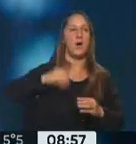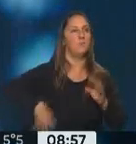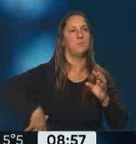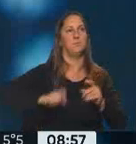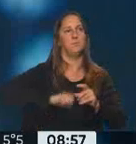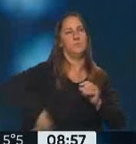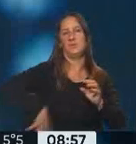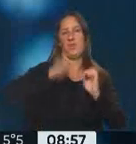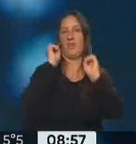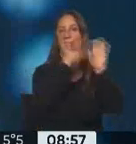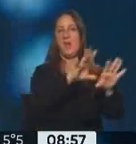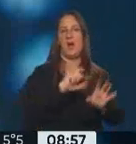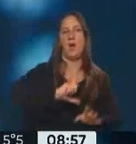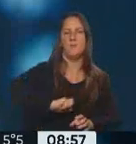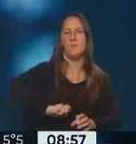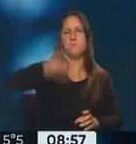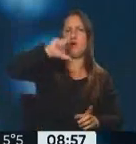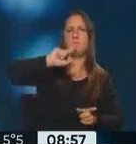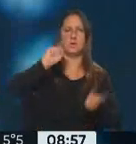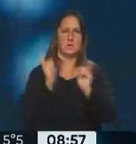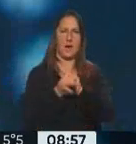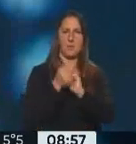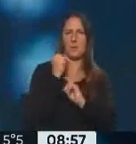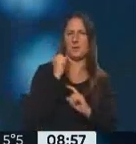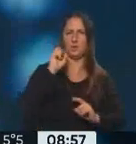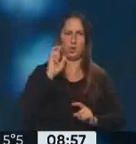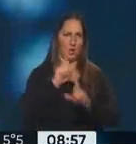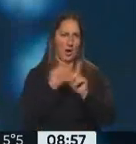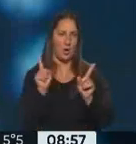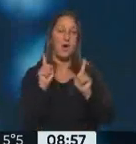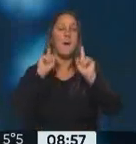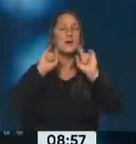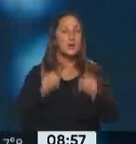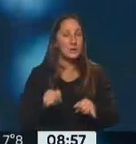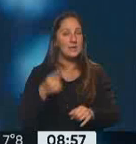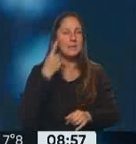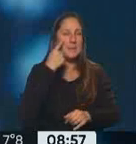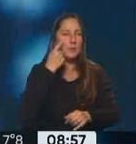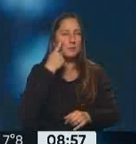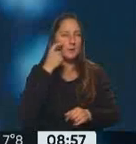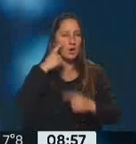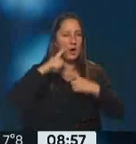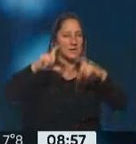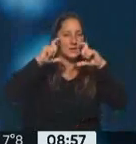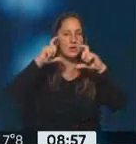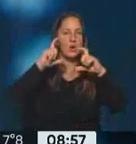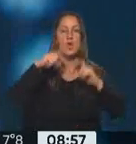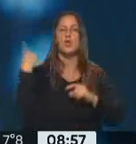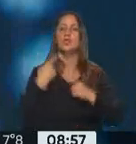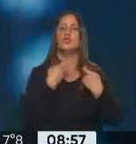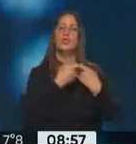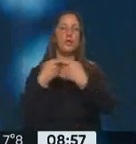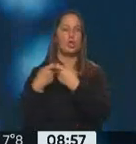saldo el tipo de cambio no vamos a ver eso pero si atención vamos a tener que seguir de cerca qué ocurre con nuestros socios comerciales